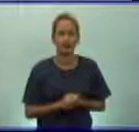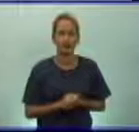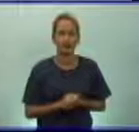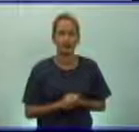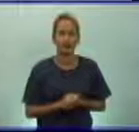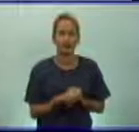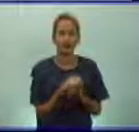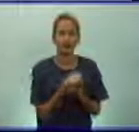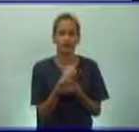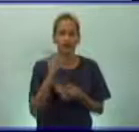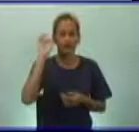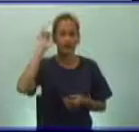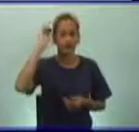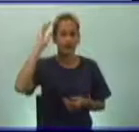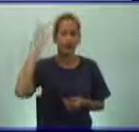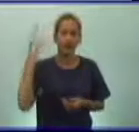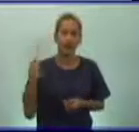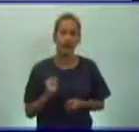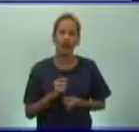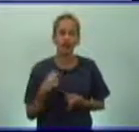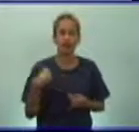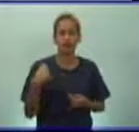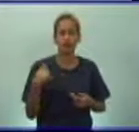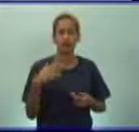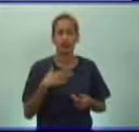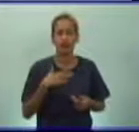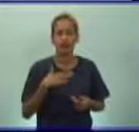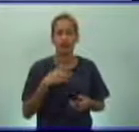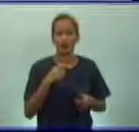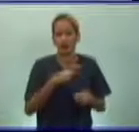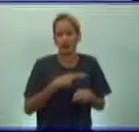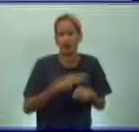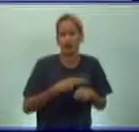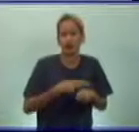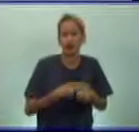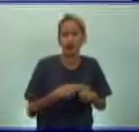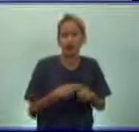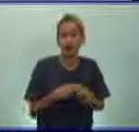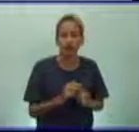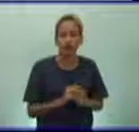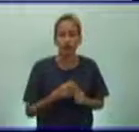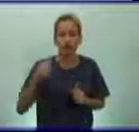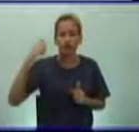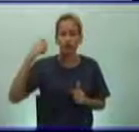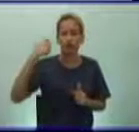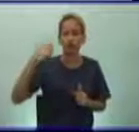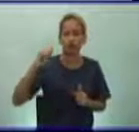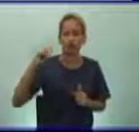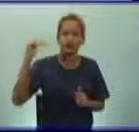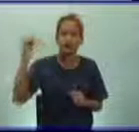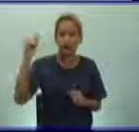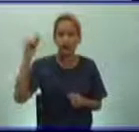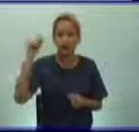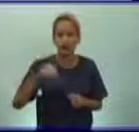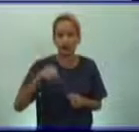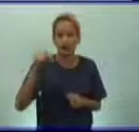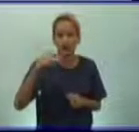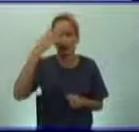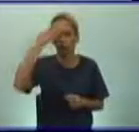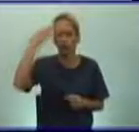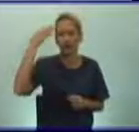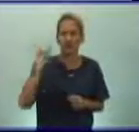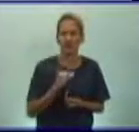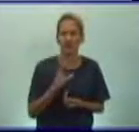Celia en nuestra historia está ausente, presente, olvidada. ¿Qué me dicen?